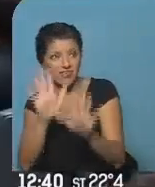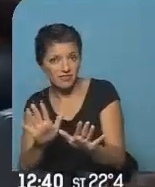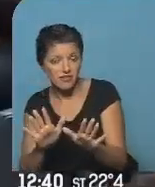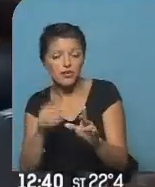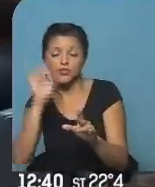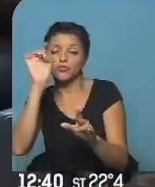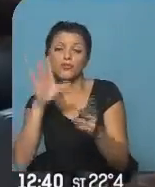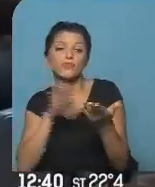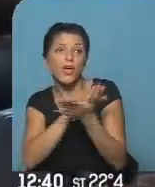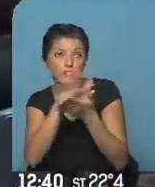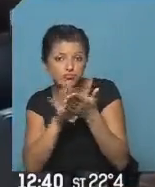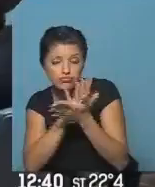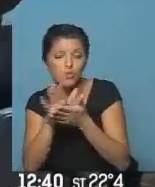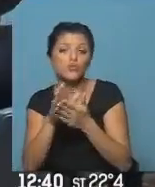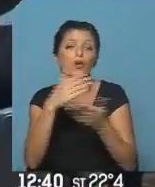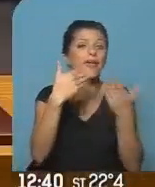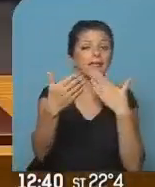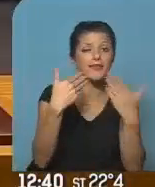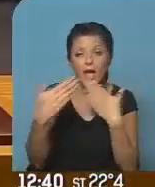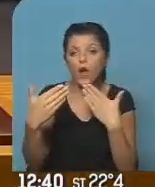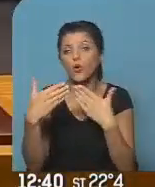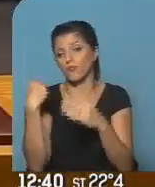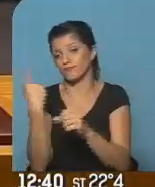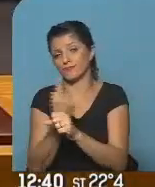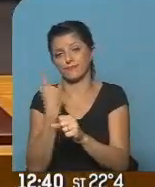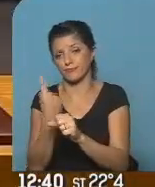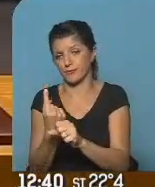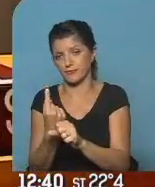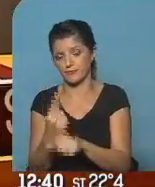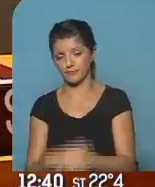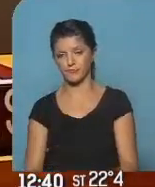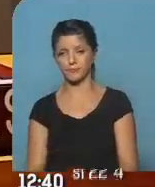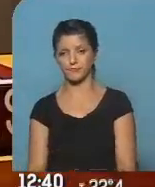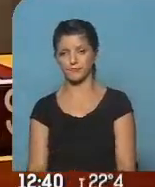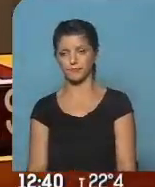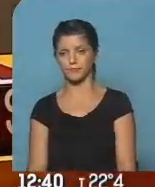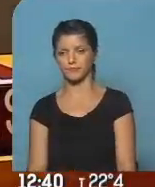mesa de negociaciones forzosamente multilateral.